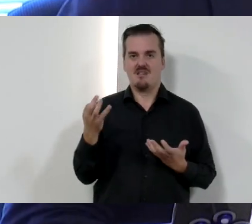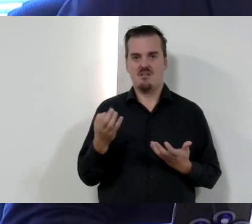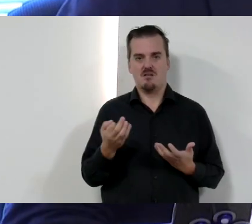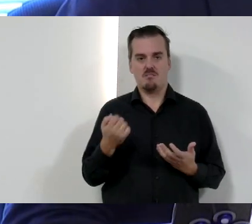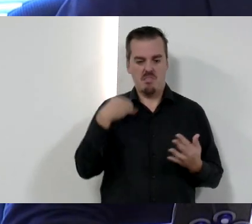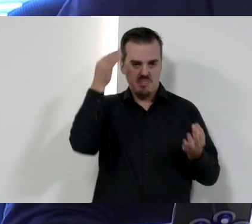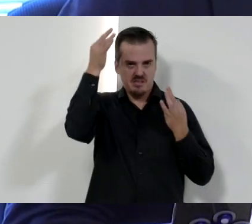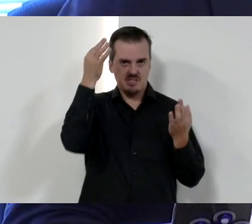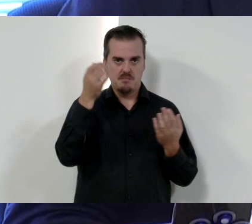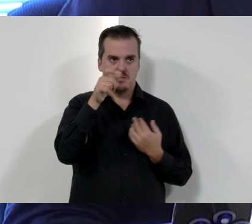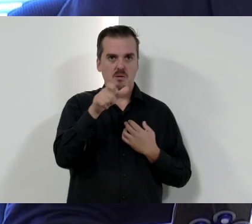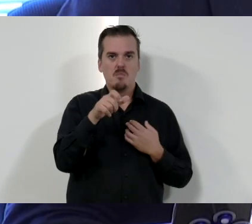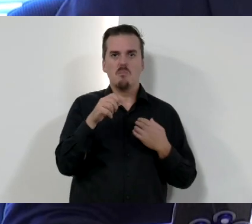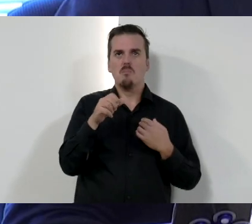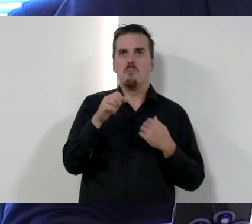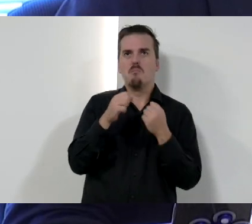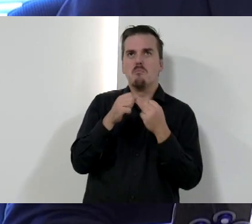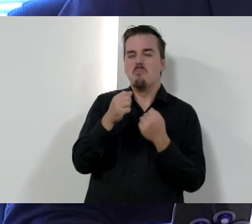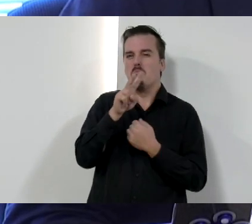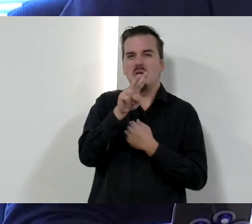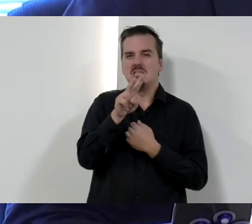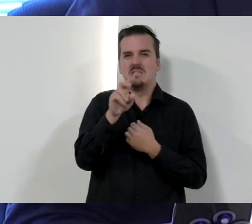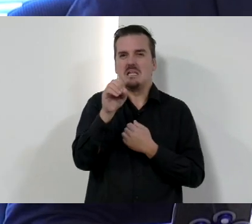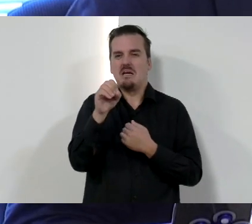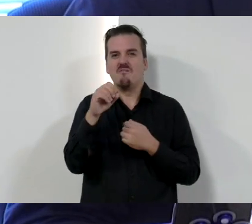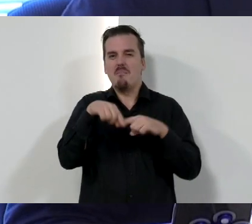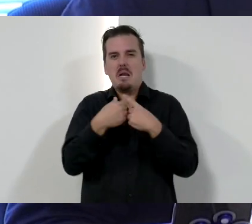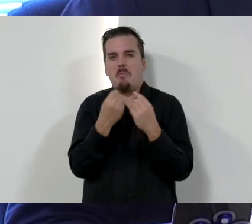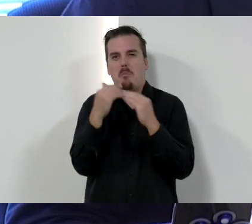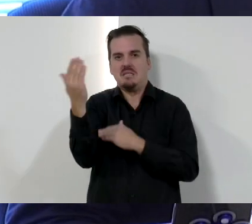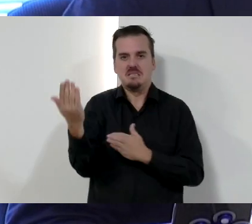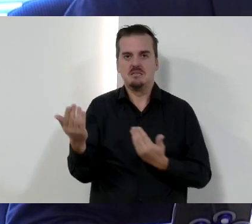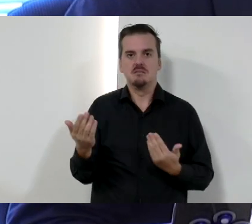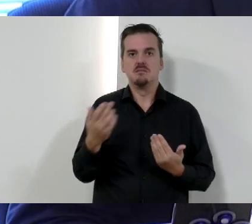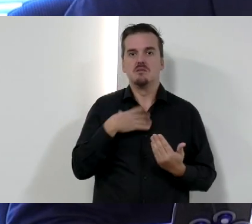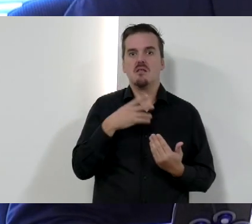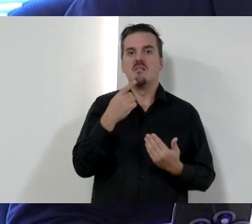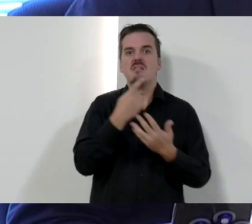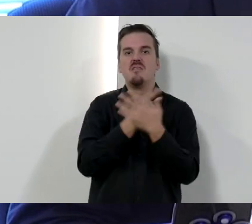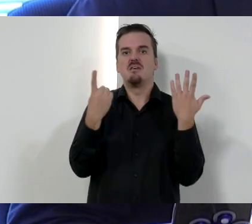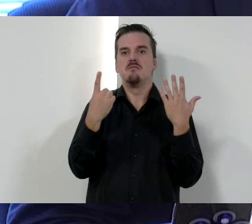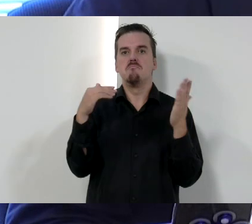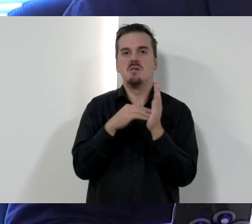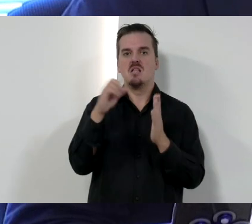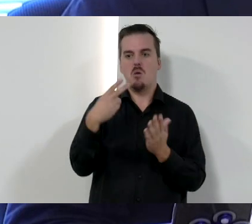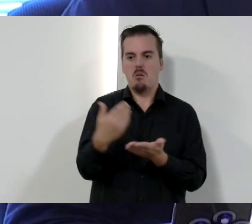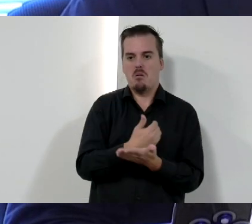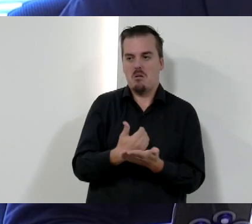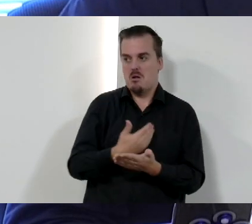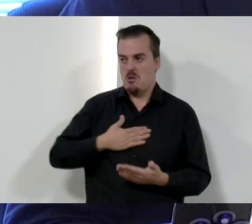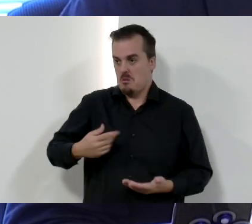ese detalle, con esas 20 y tantas familias y pretender recaudar 16.000 euros? 16.000 euros de un presupuesto de 80 millones de